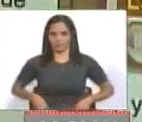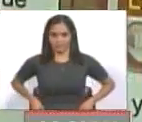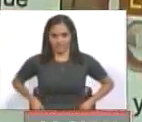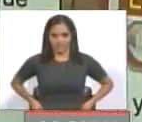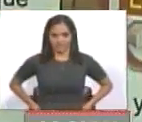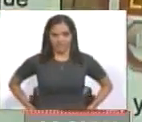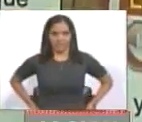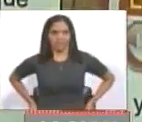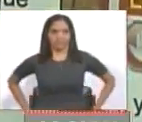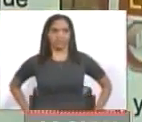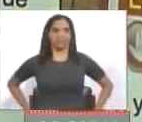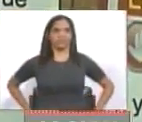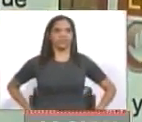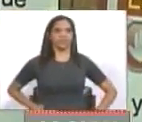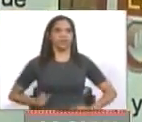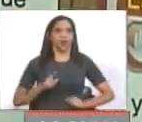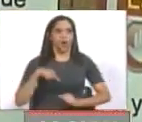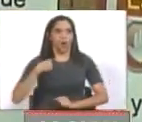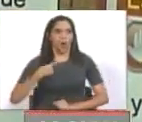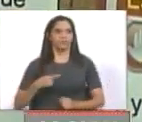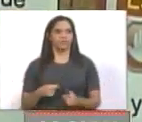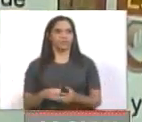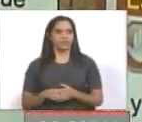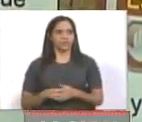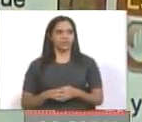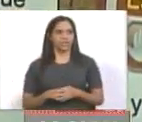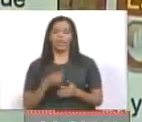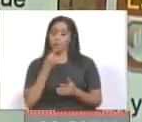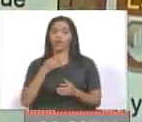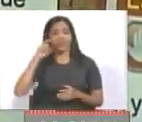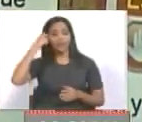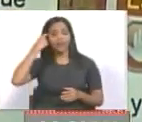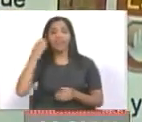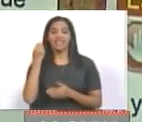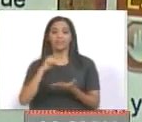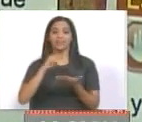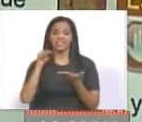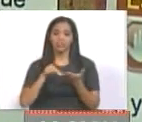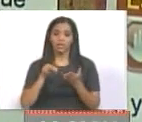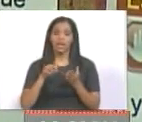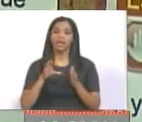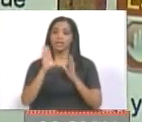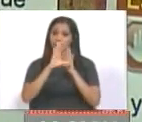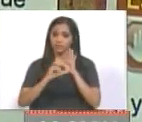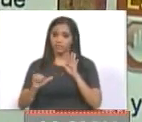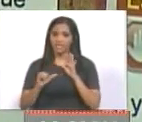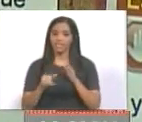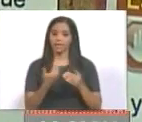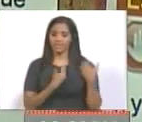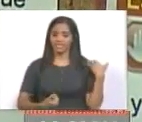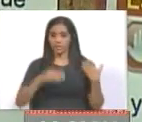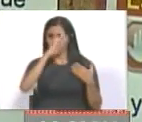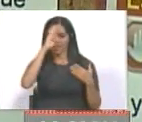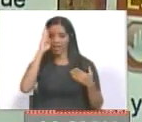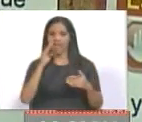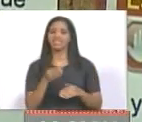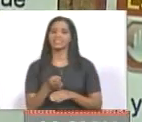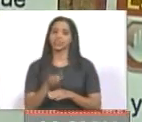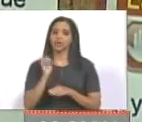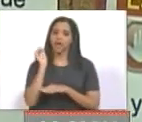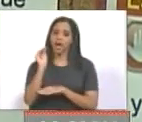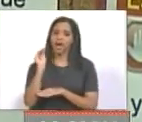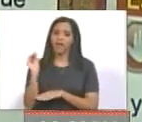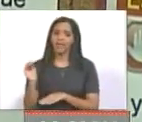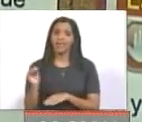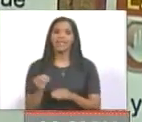Marazuhu. Otra. Es bueno recordar que la ANC que preside Diosdado Cabello ha sido denunciada en la